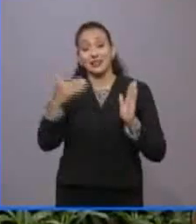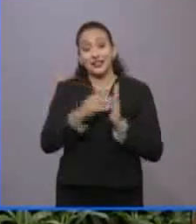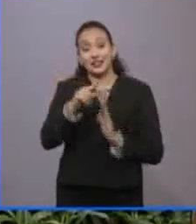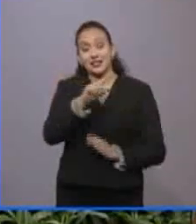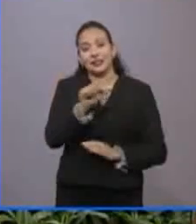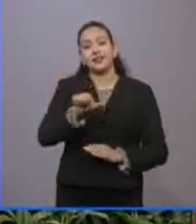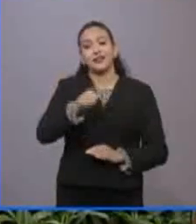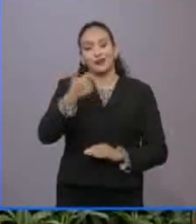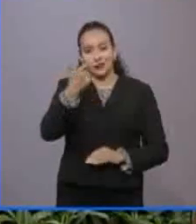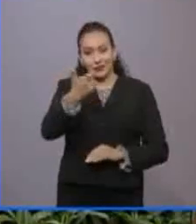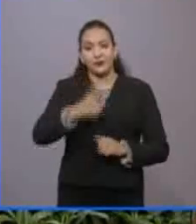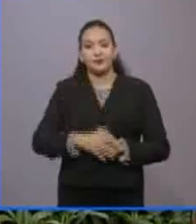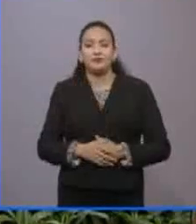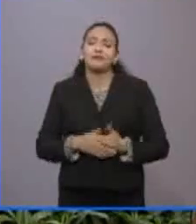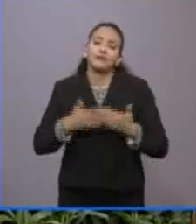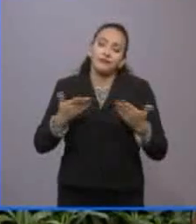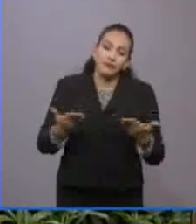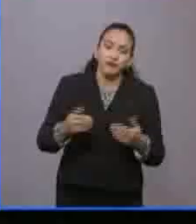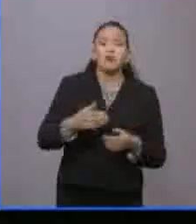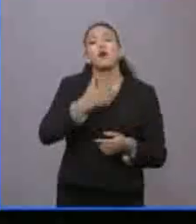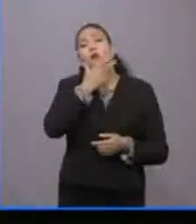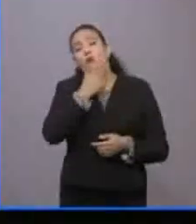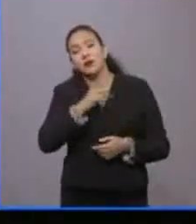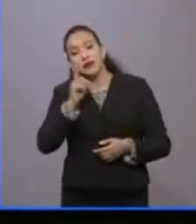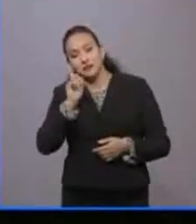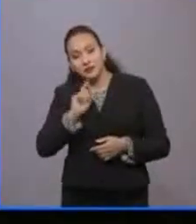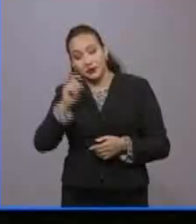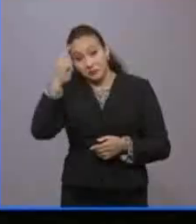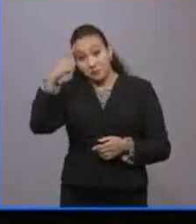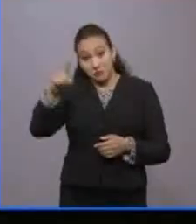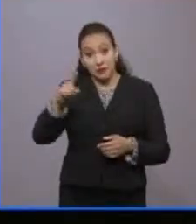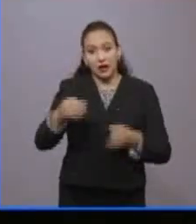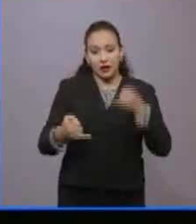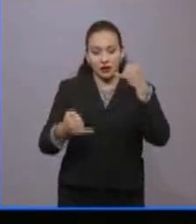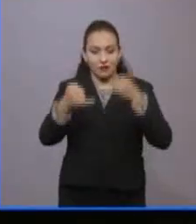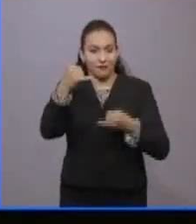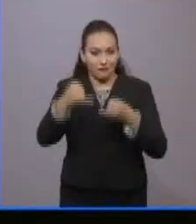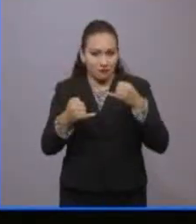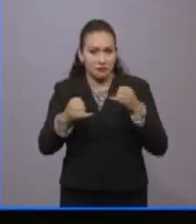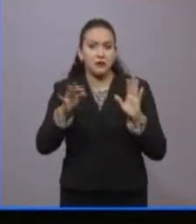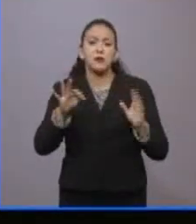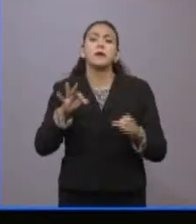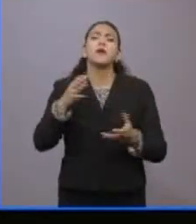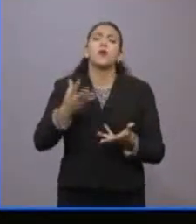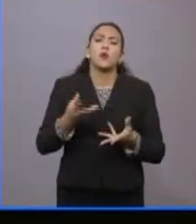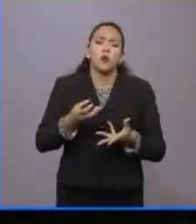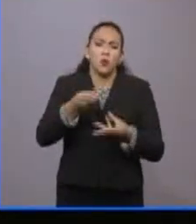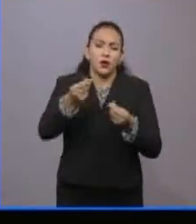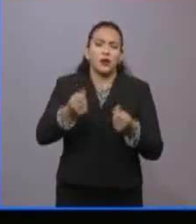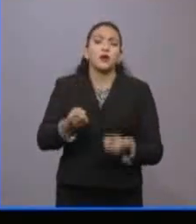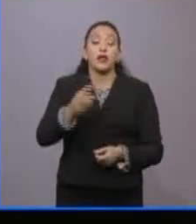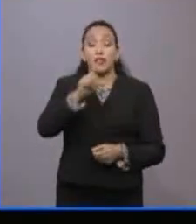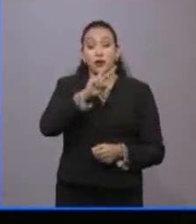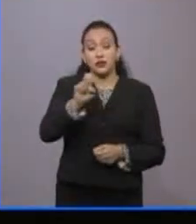413,111 pesos, mientras que las y los candidatos a un juzgado de distrito podrán erogar hasta